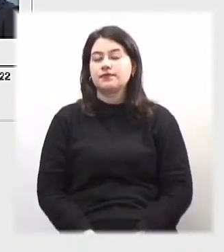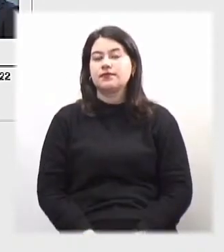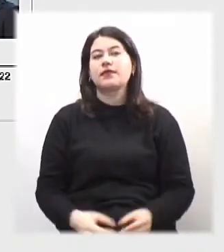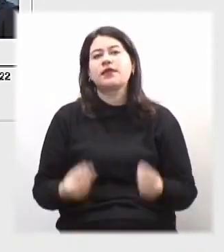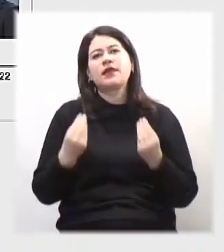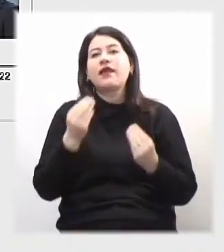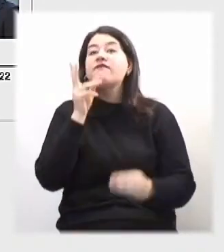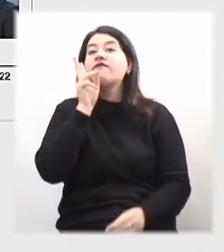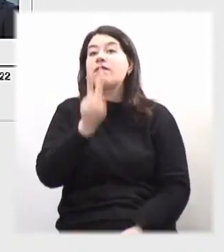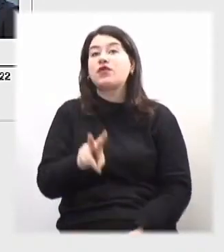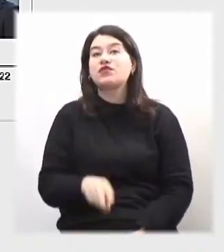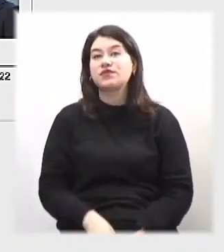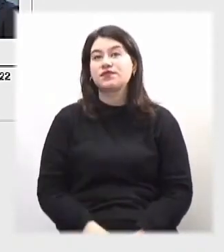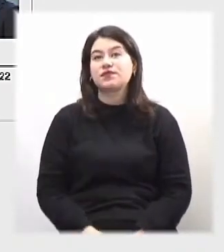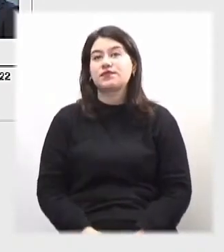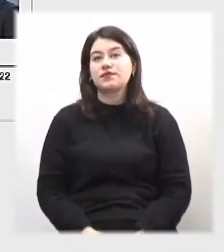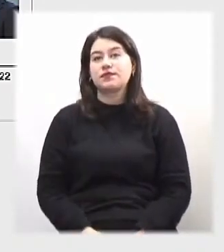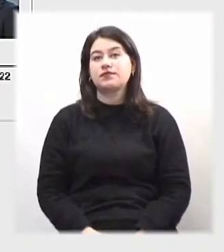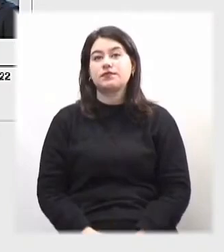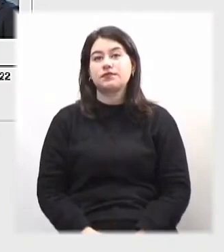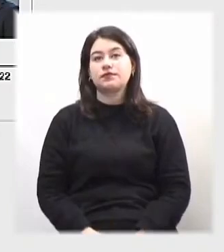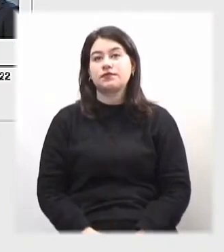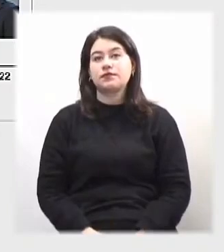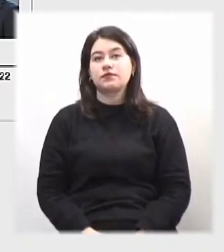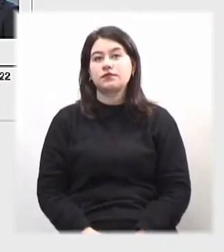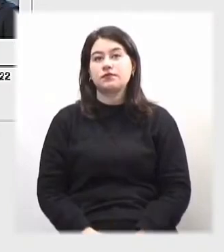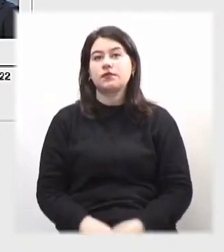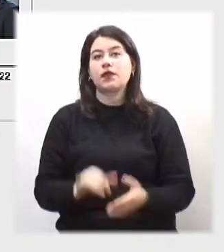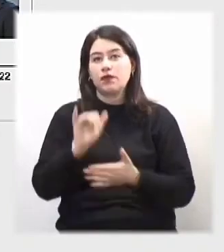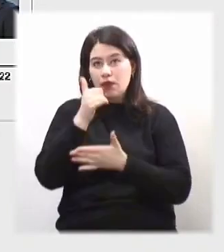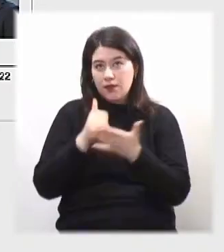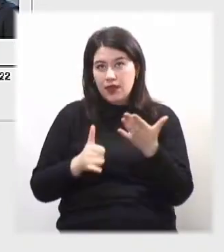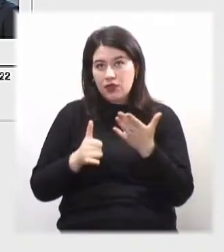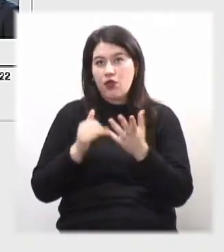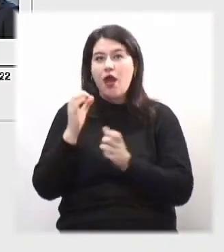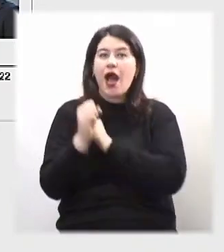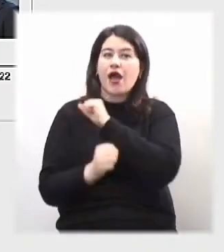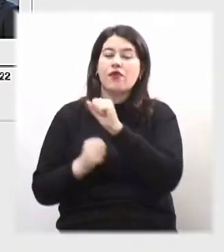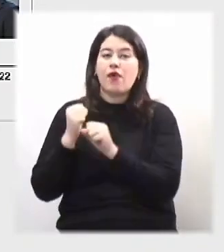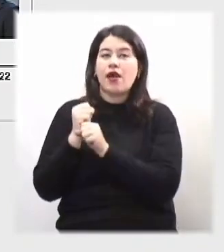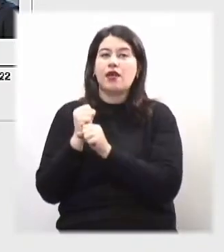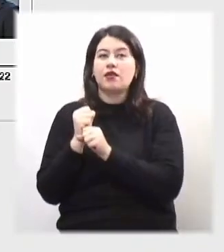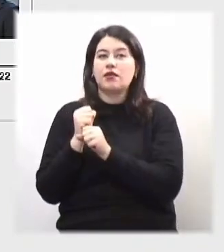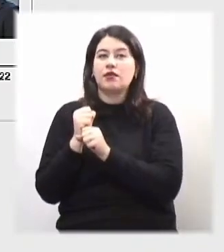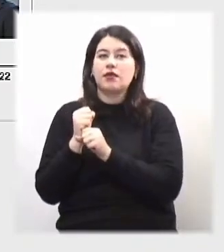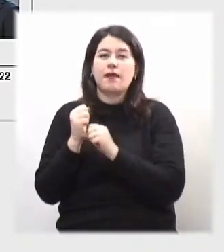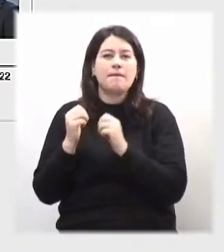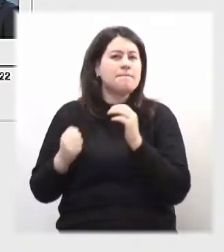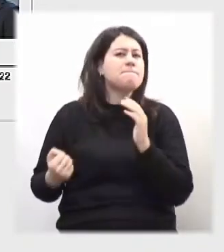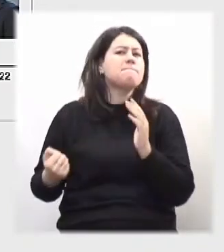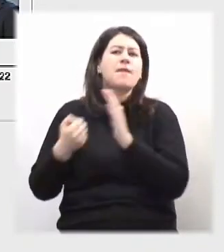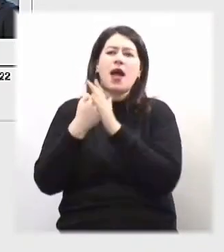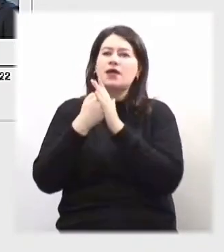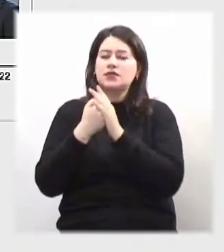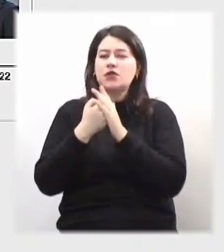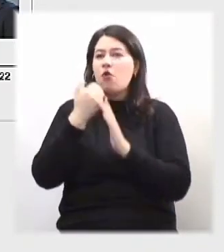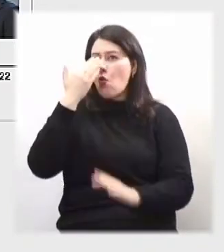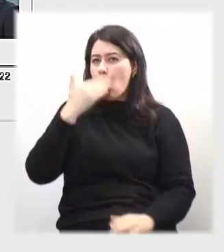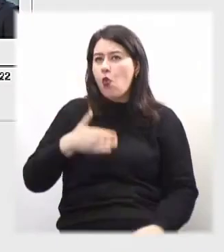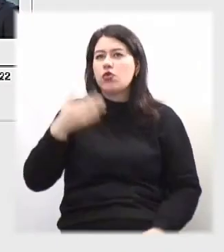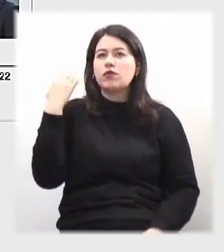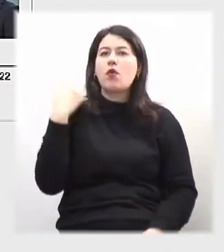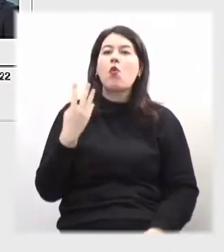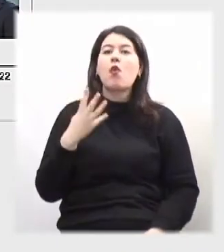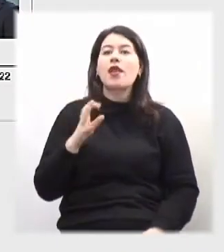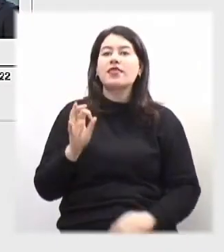qué es lo que vemos que el promedio anual más alto de homicidio de los últimos 40